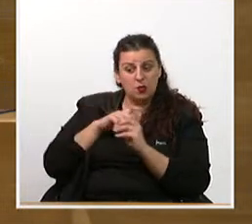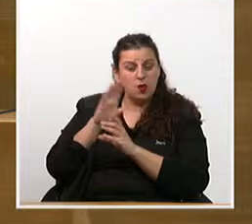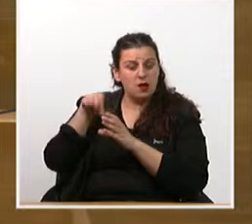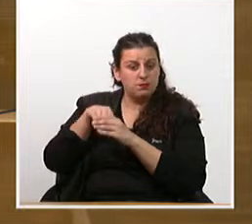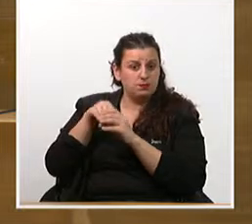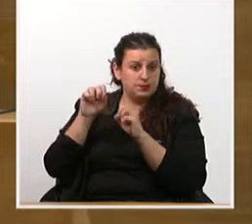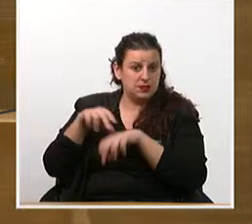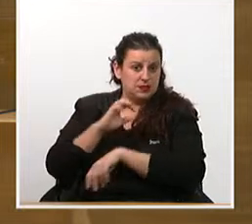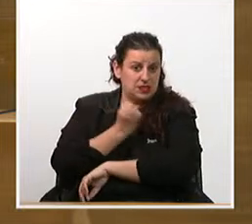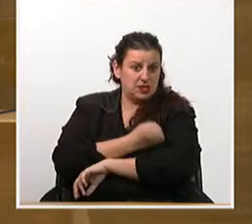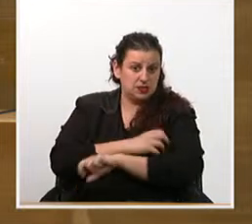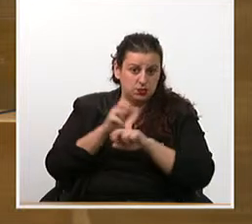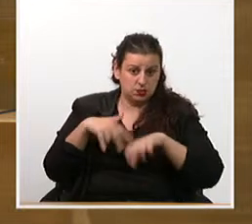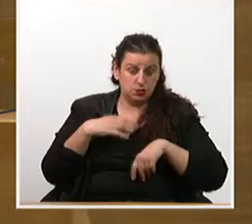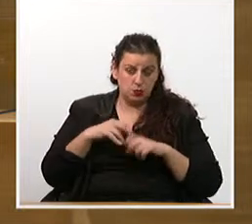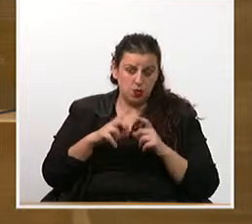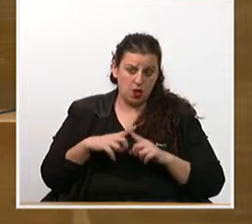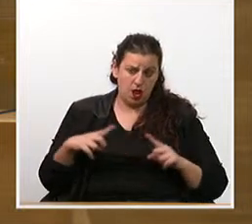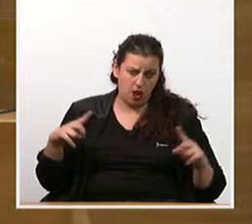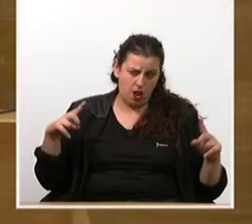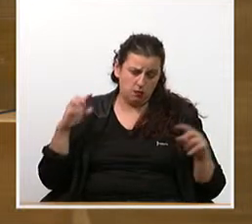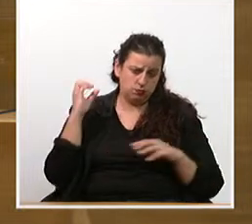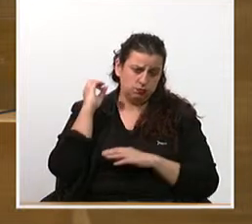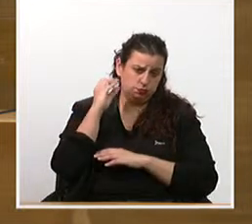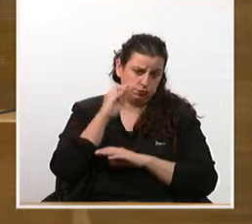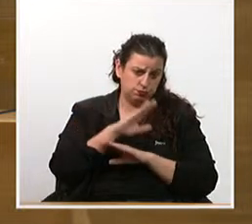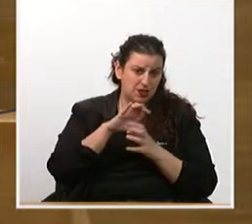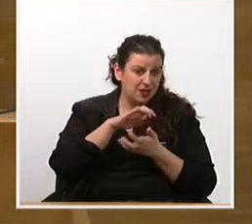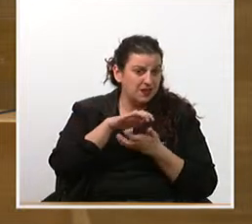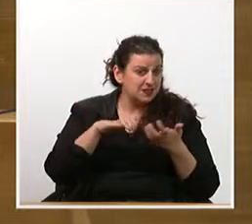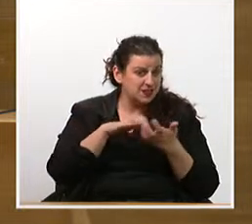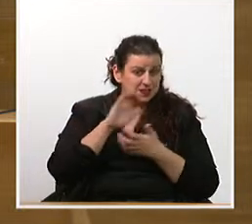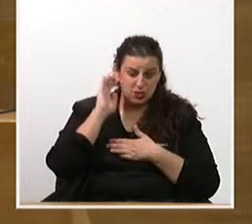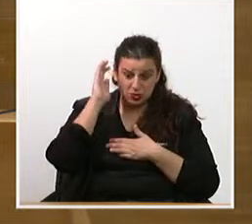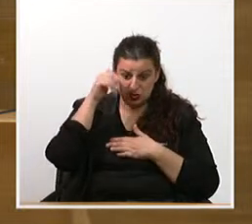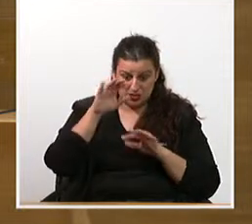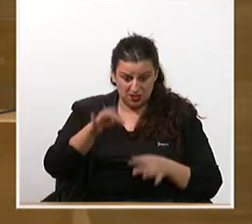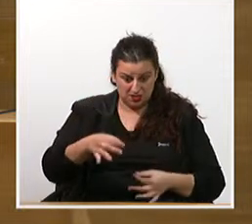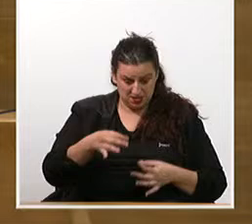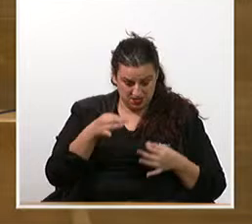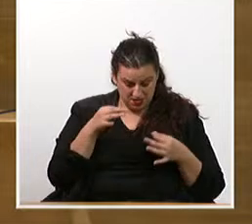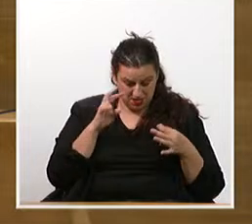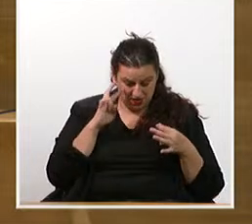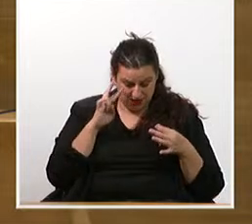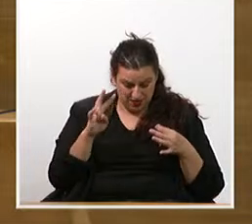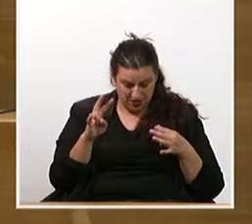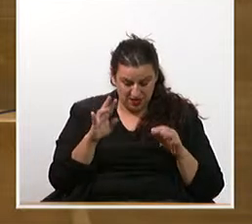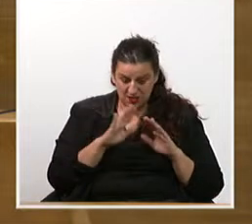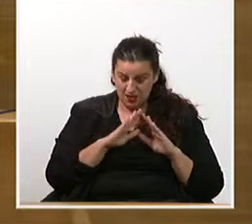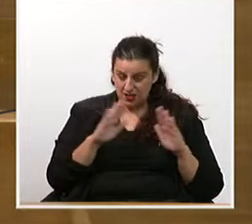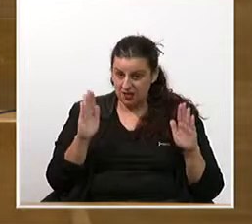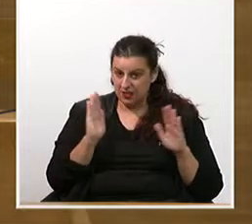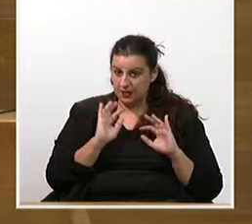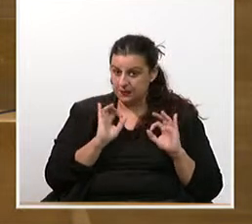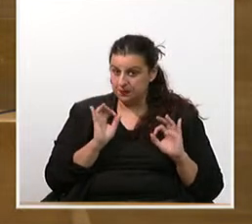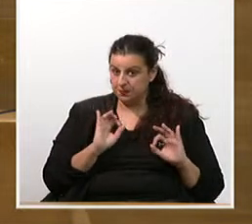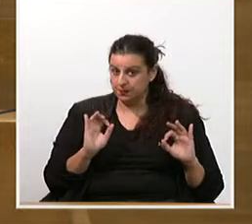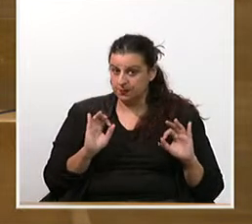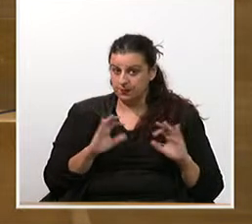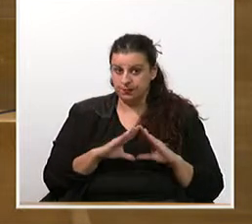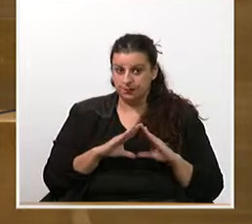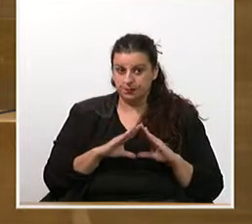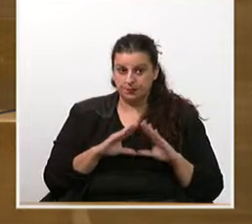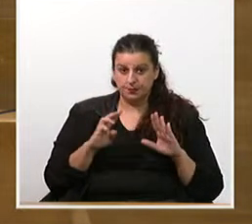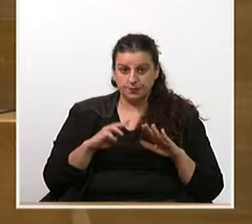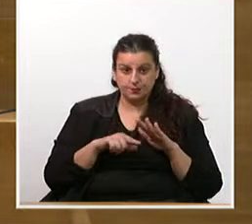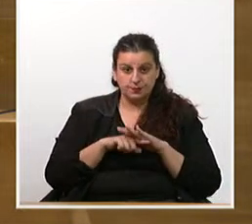estar todavía hablando muchísimo más tiempo del desastre de consellería que nos hemos encontrado y del orden que estamos poniendo en la misma en estos 8 meses de